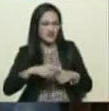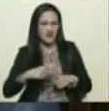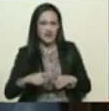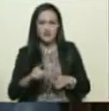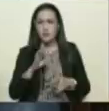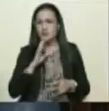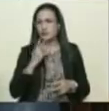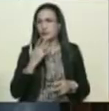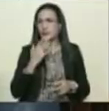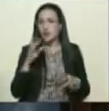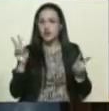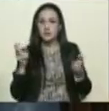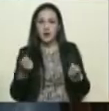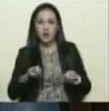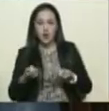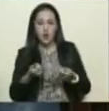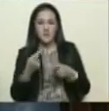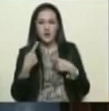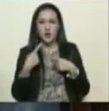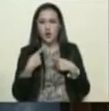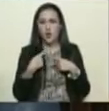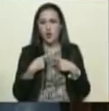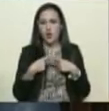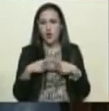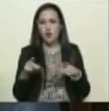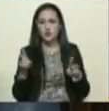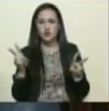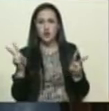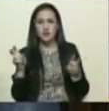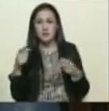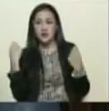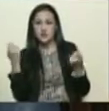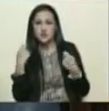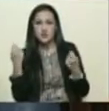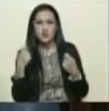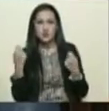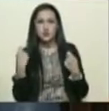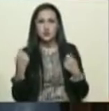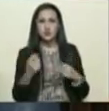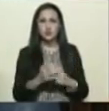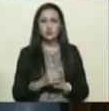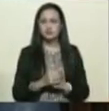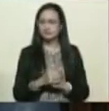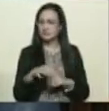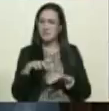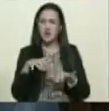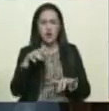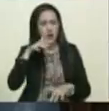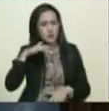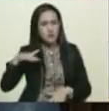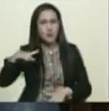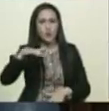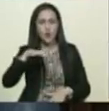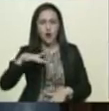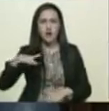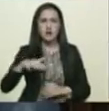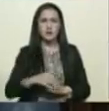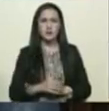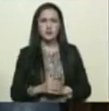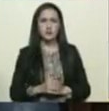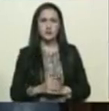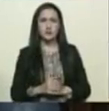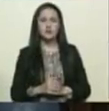económico otro de carácter mediático pero yo siento que la gran mayoría del pueblo y así culminó